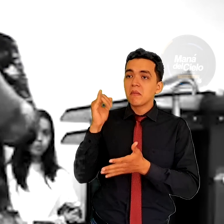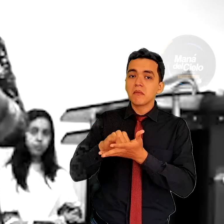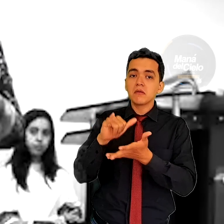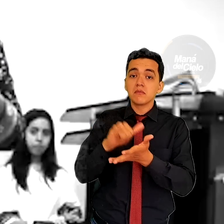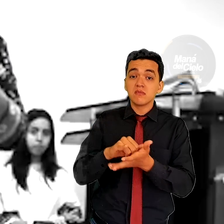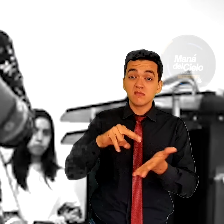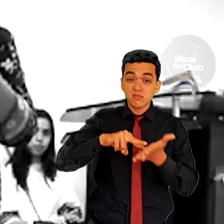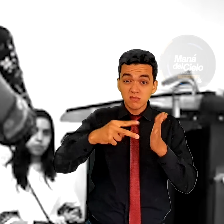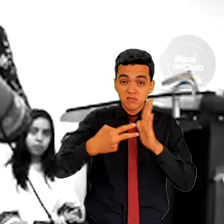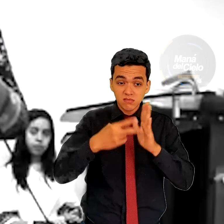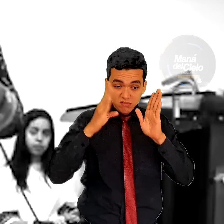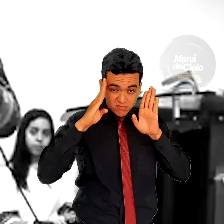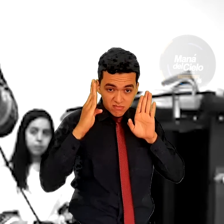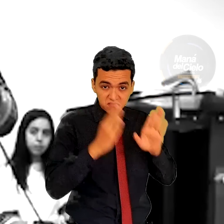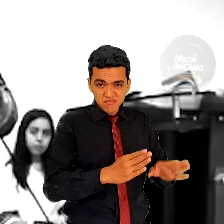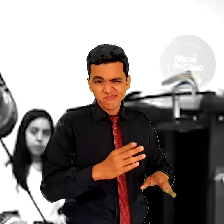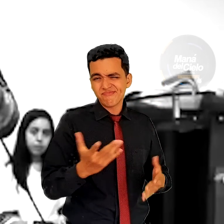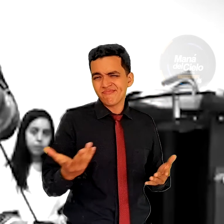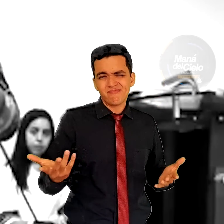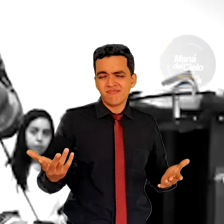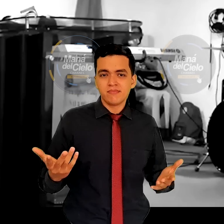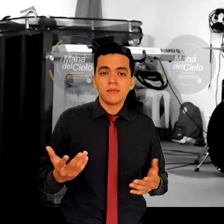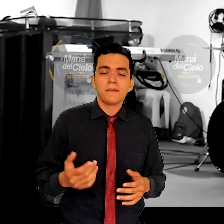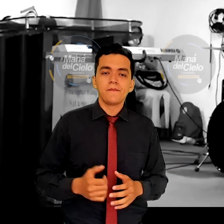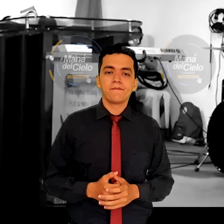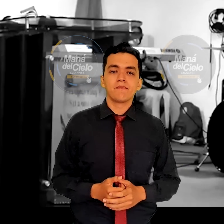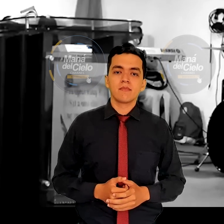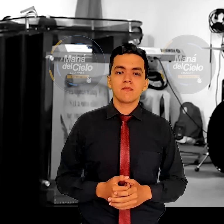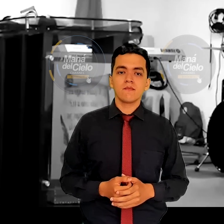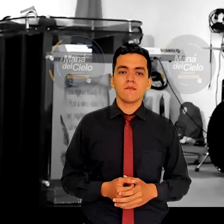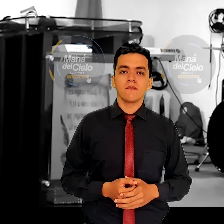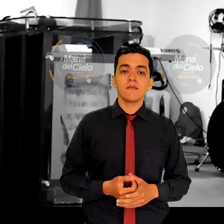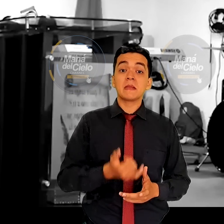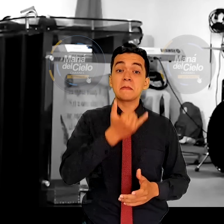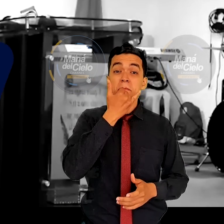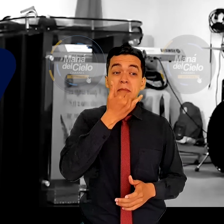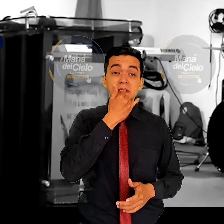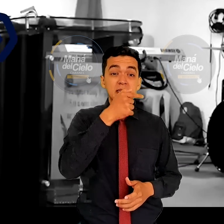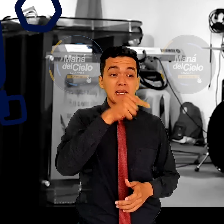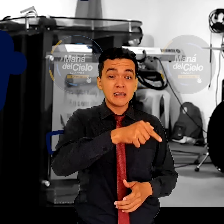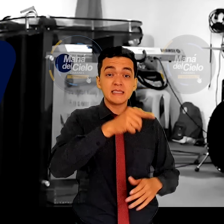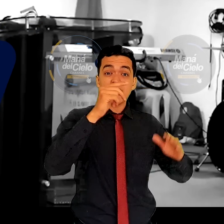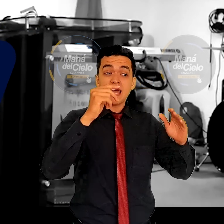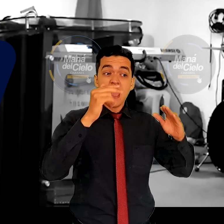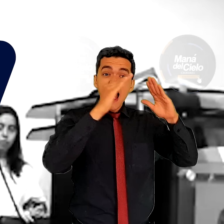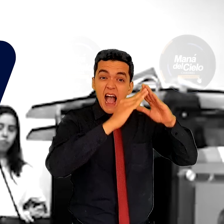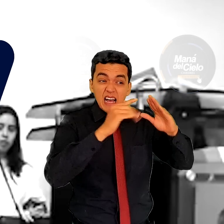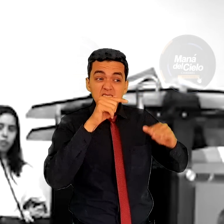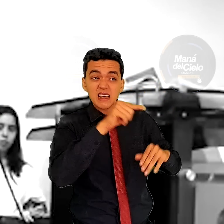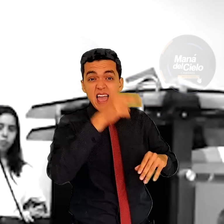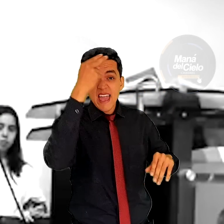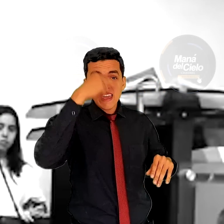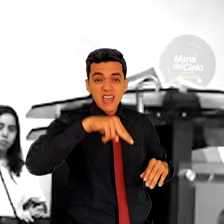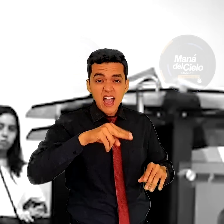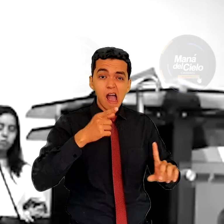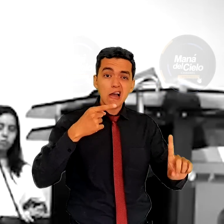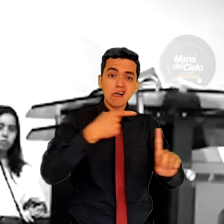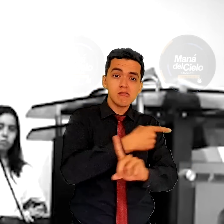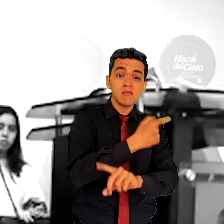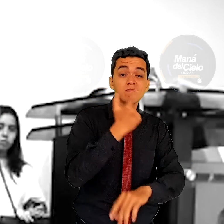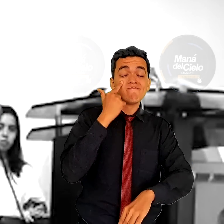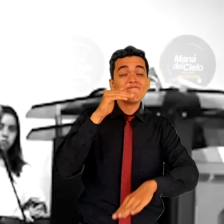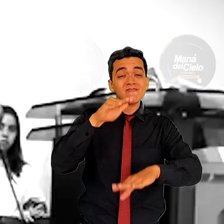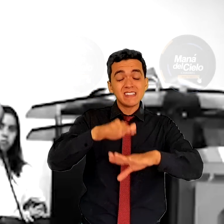No, faltó oración en mi casa y se perdió, se desubicó su hija. Yo quiero decirles, hermanos, en esta noche, tengamos mucho cuidado